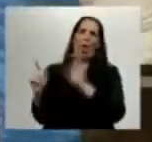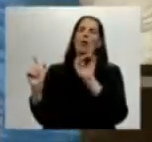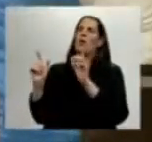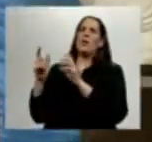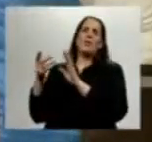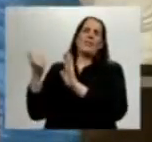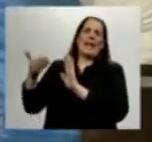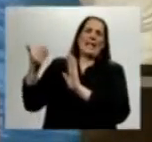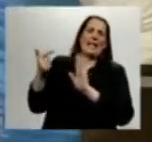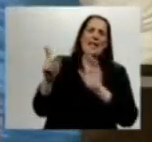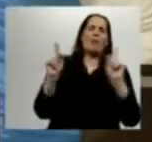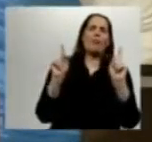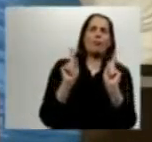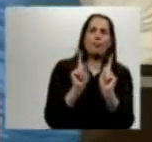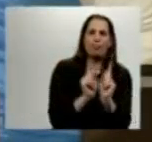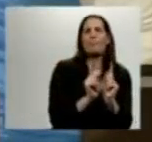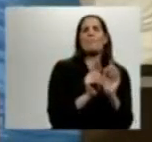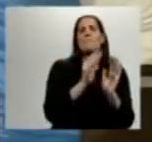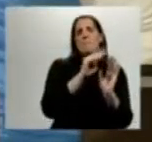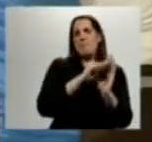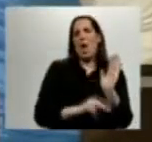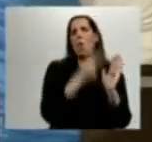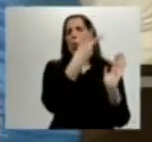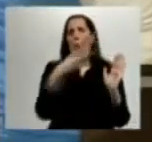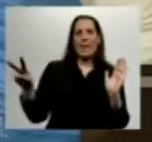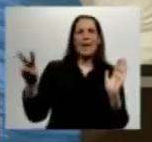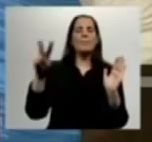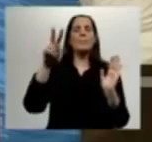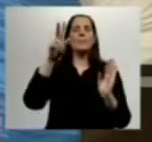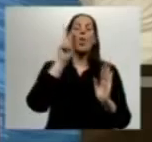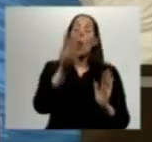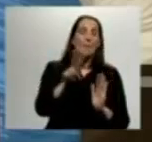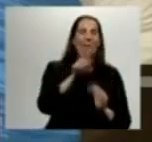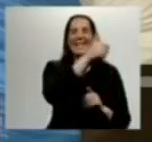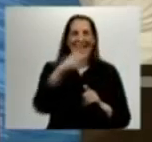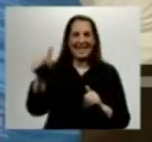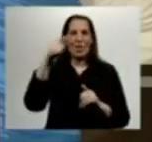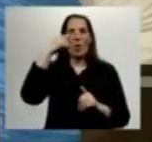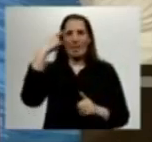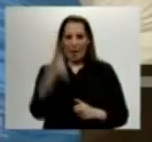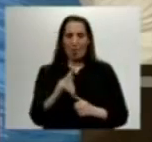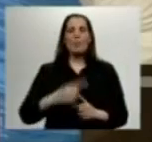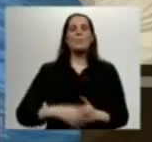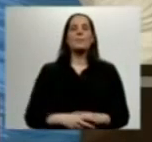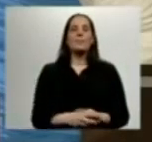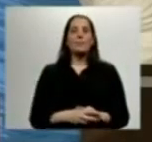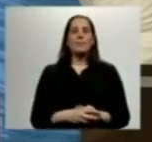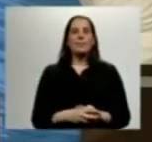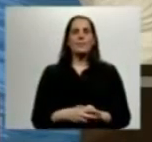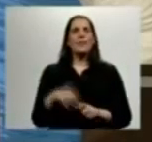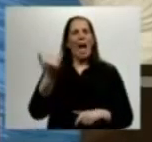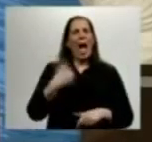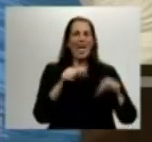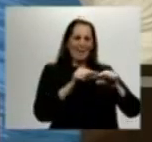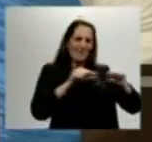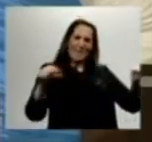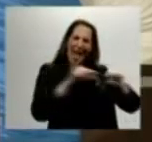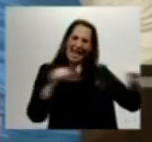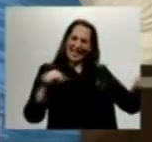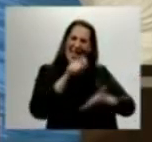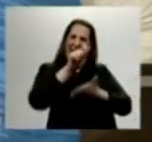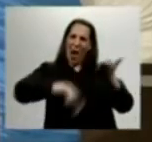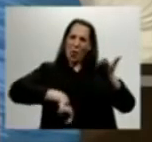que debemos decirlo es un lenguaje más llano, más accesible. Acá tenía una frase de Hegel.